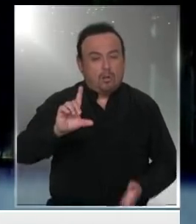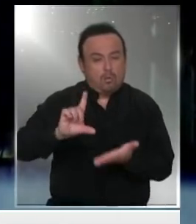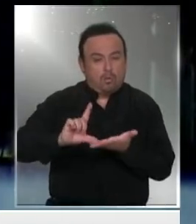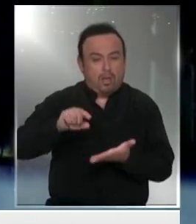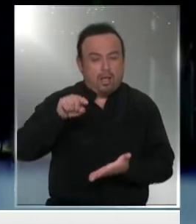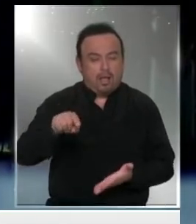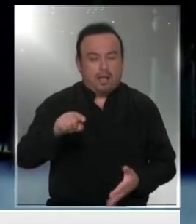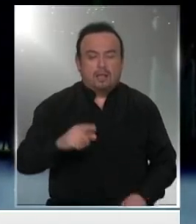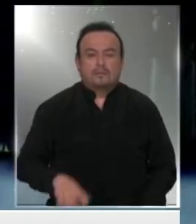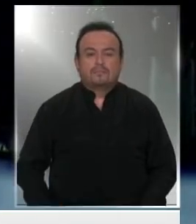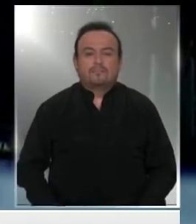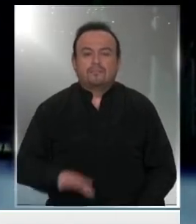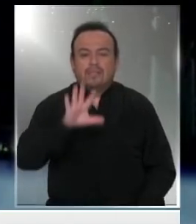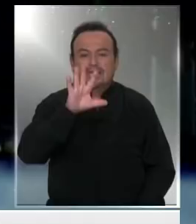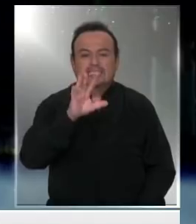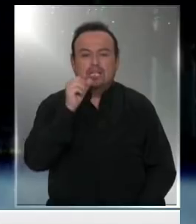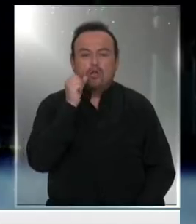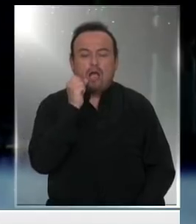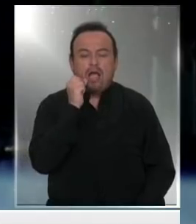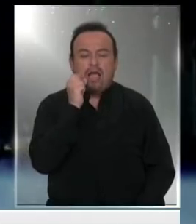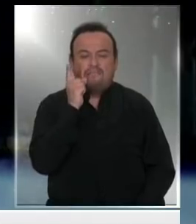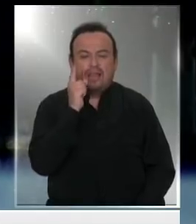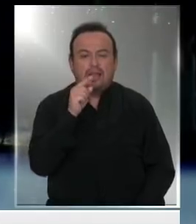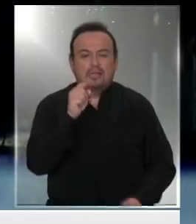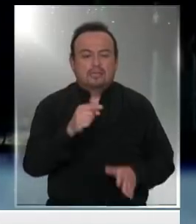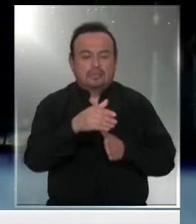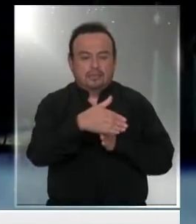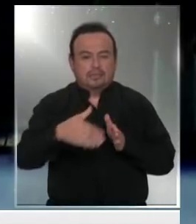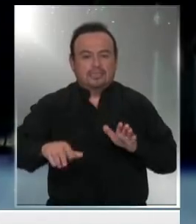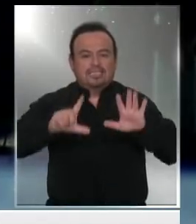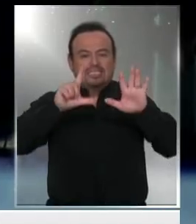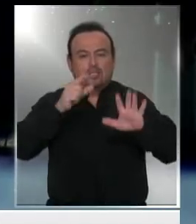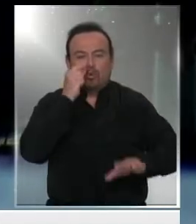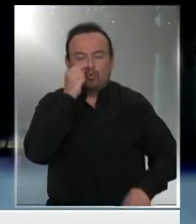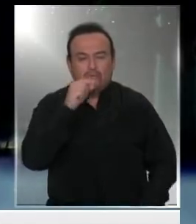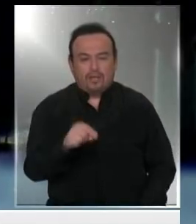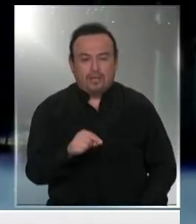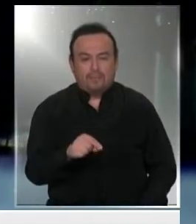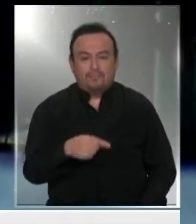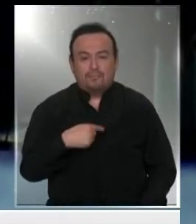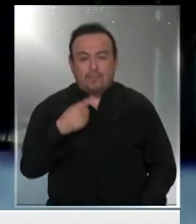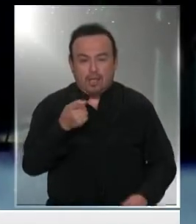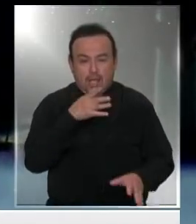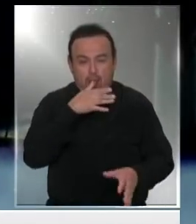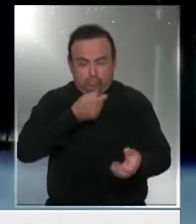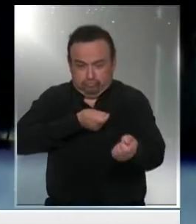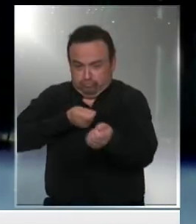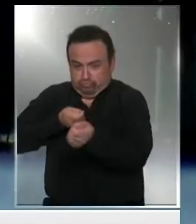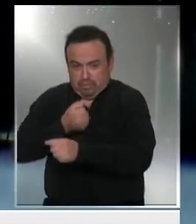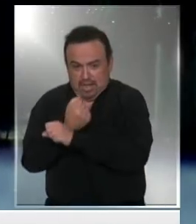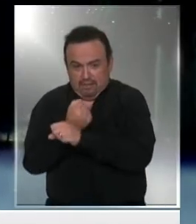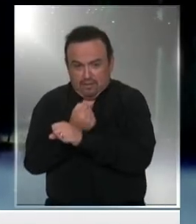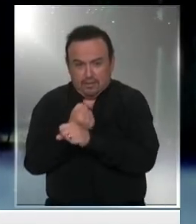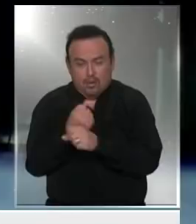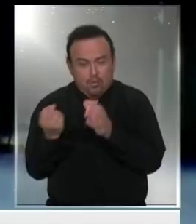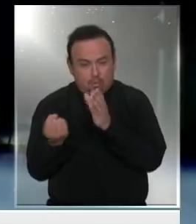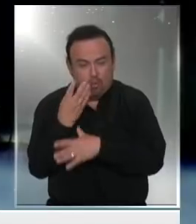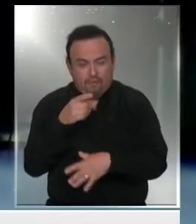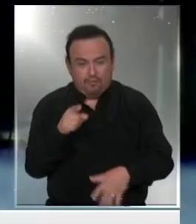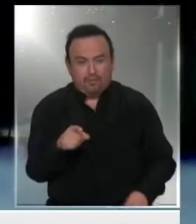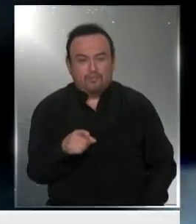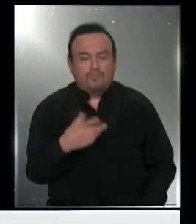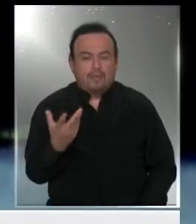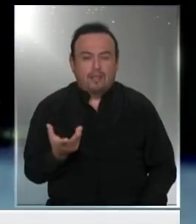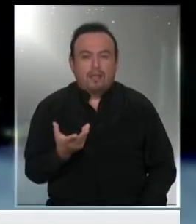de 5 de abril con 7 de octubre, donde vemos este carro lanzaguas de Carabineros, de estos carros nuevos,